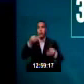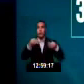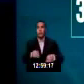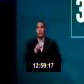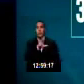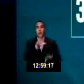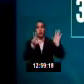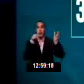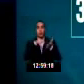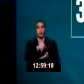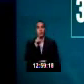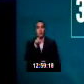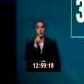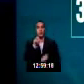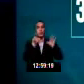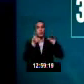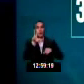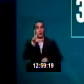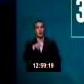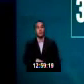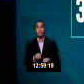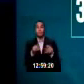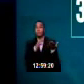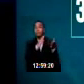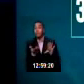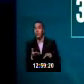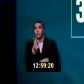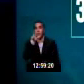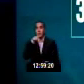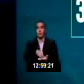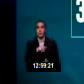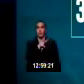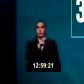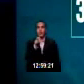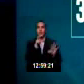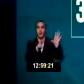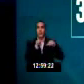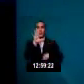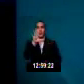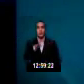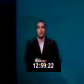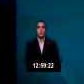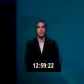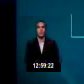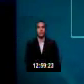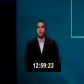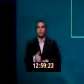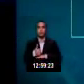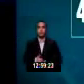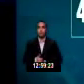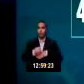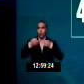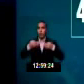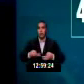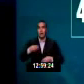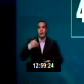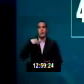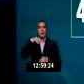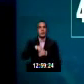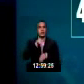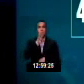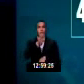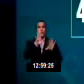confirmados, 38.103. El número de fallecidos, 3.275. Las autoridades confirmaron que